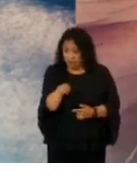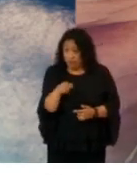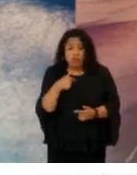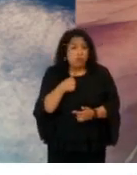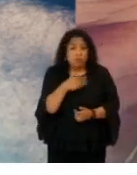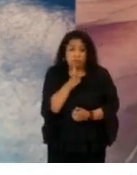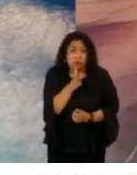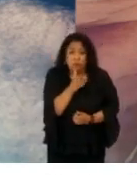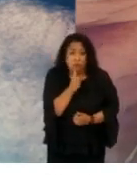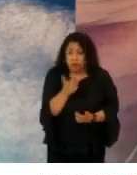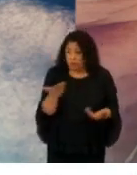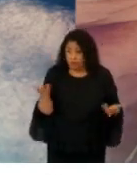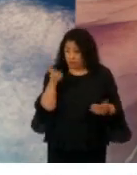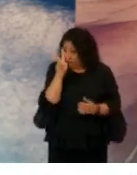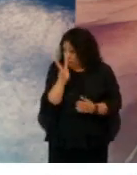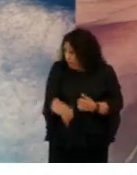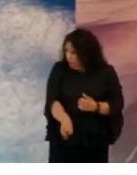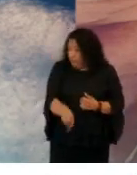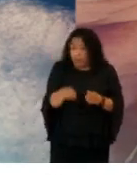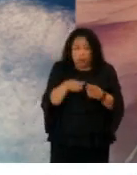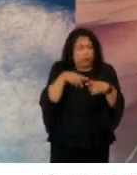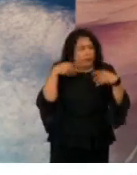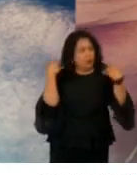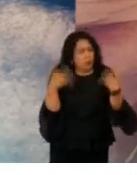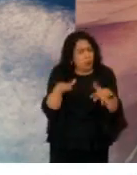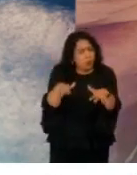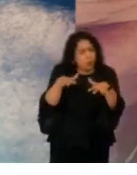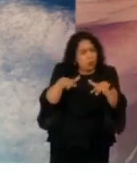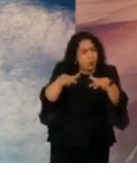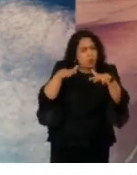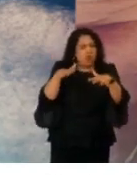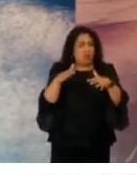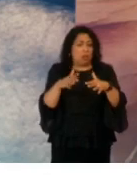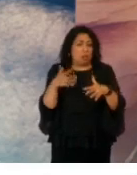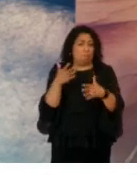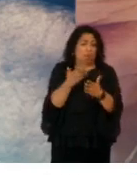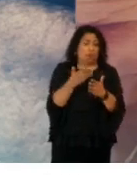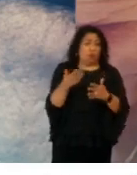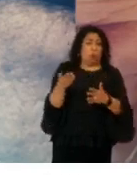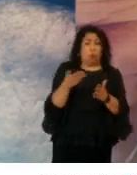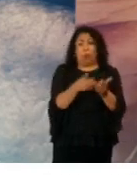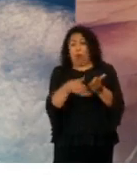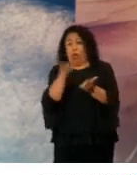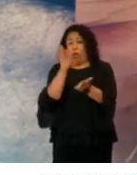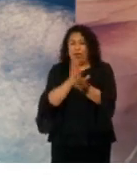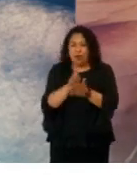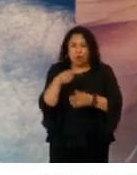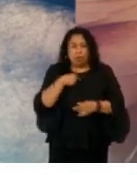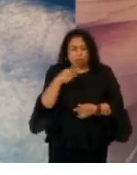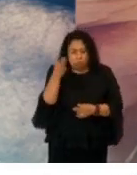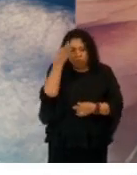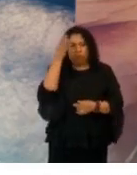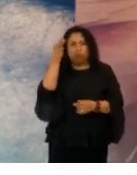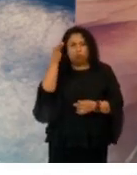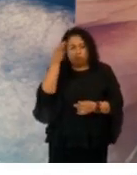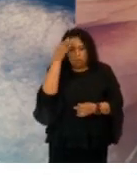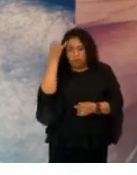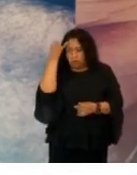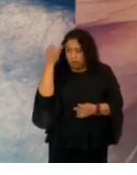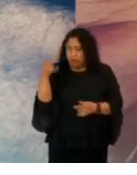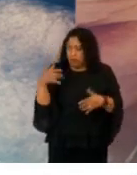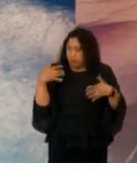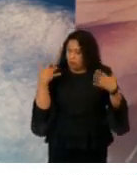no podría, es que en verdad eres fantástica, eres como una superheroína. Entonces te ponen esta idea de, oye,